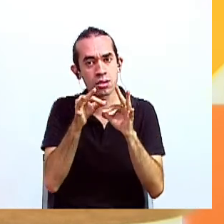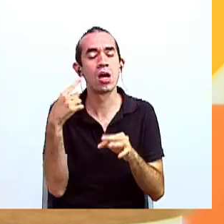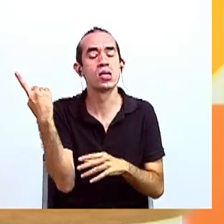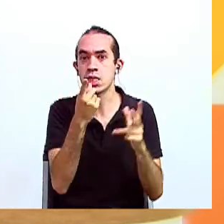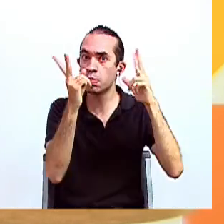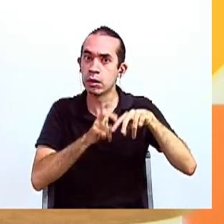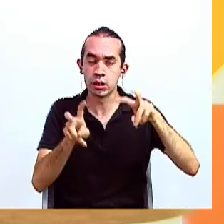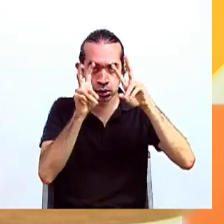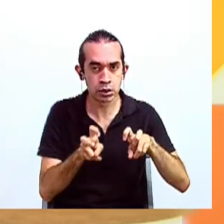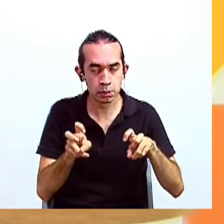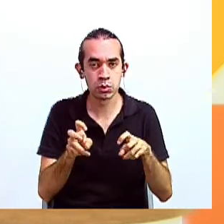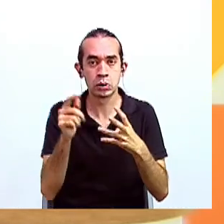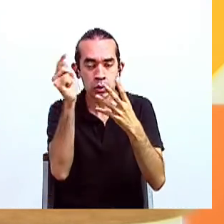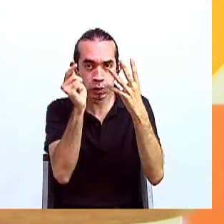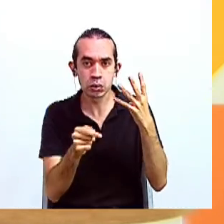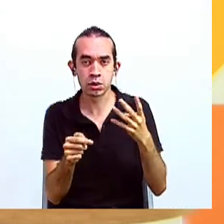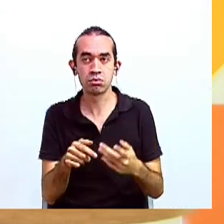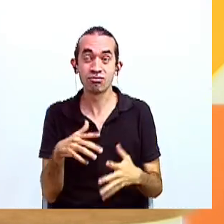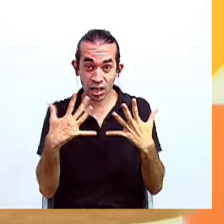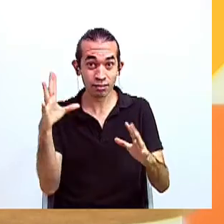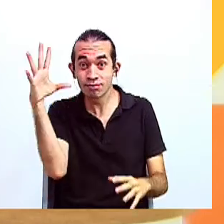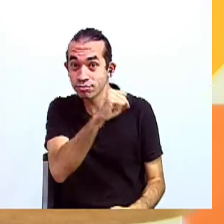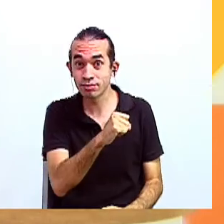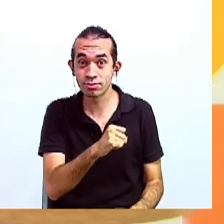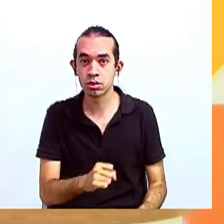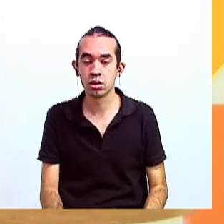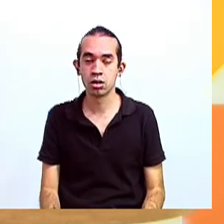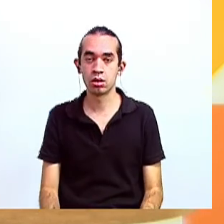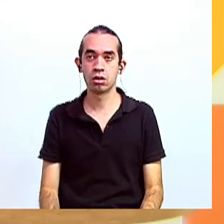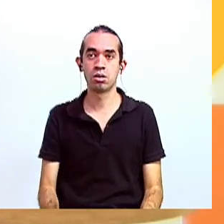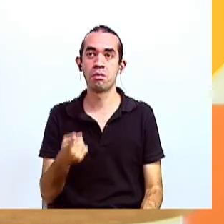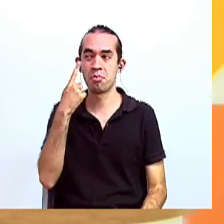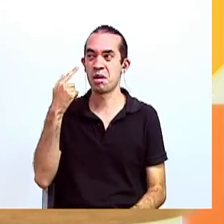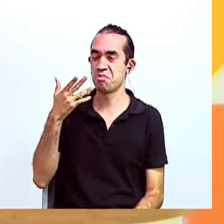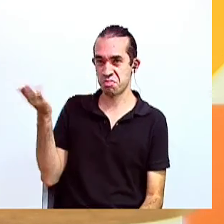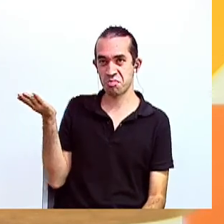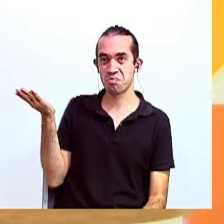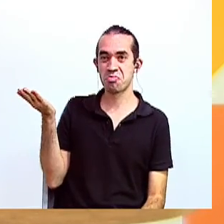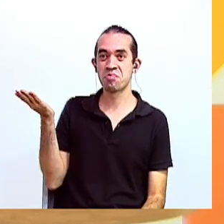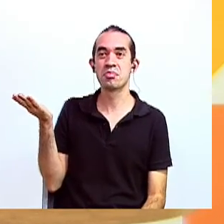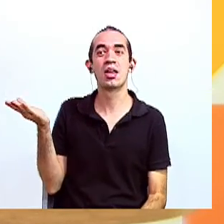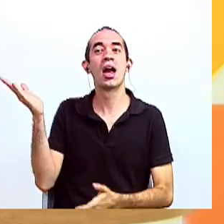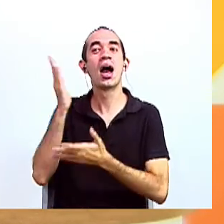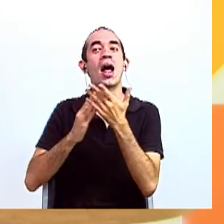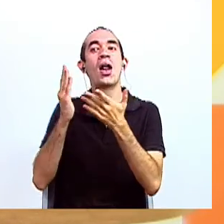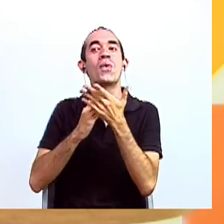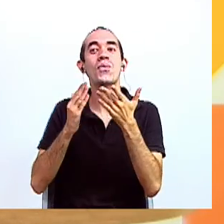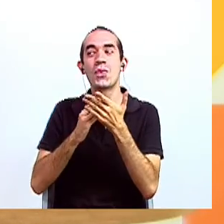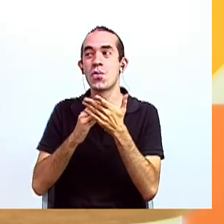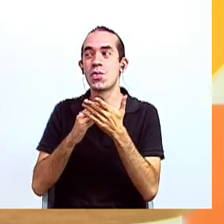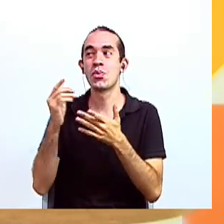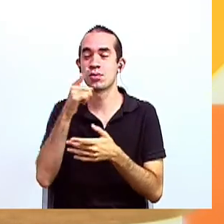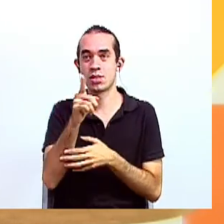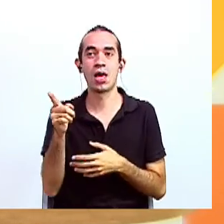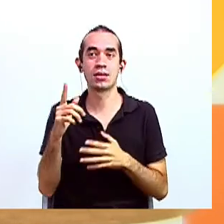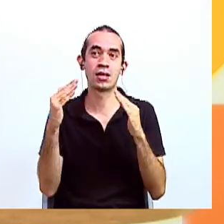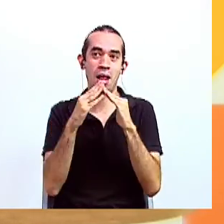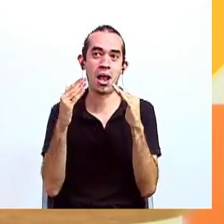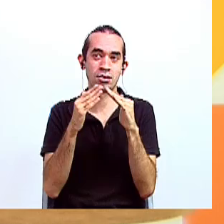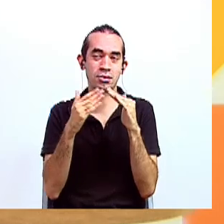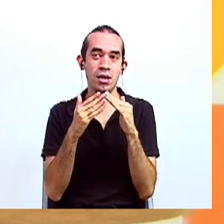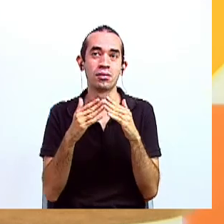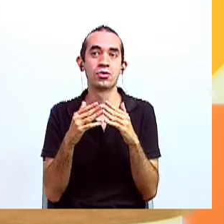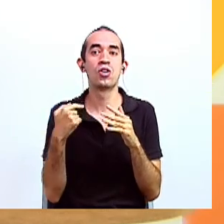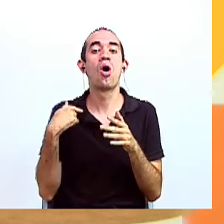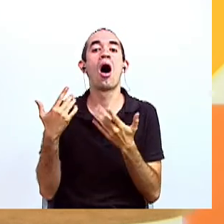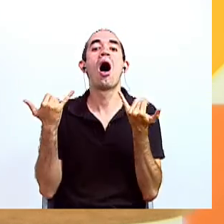estos aspectos. ¿Se dieron cuenta? Tenemos aquí algunos elementos que ustedes tienen en su casa y que